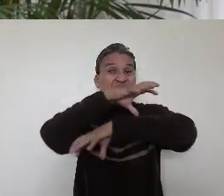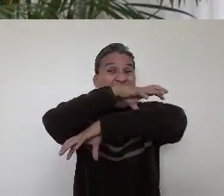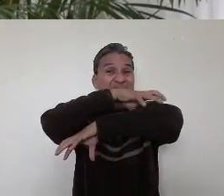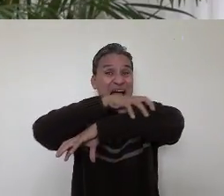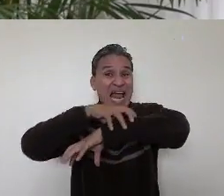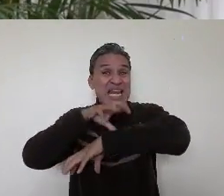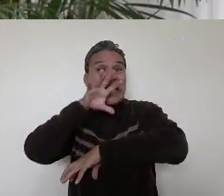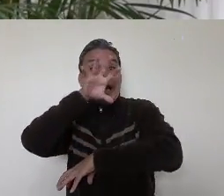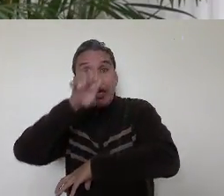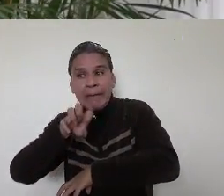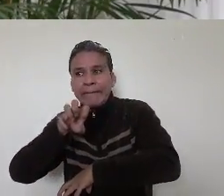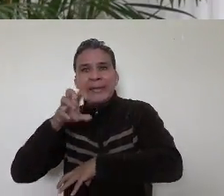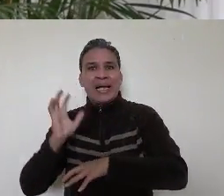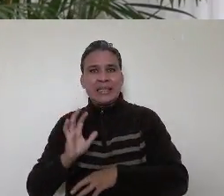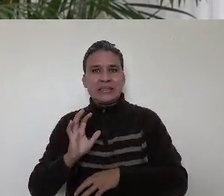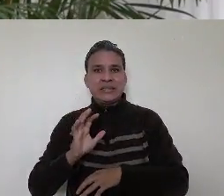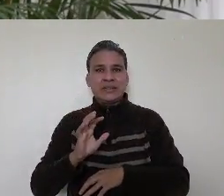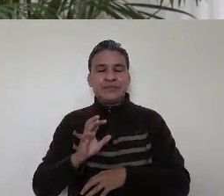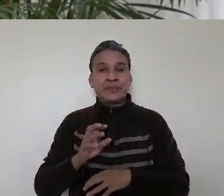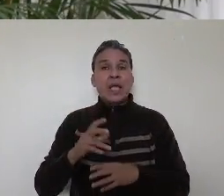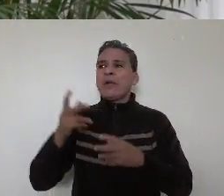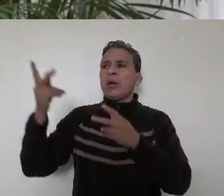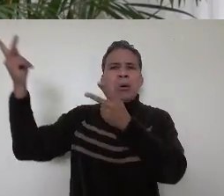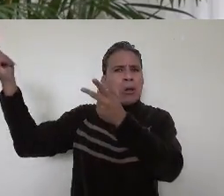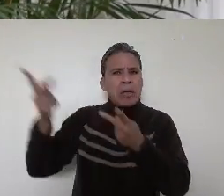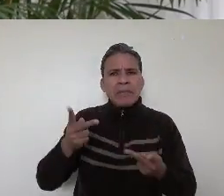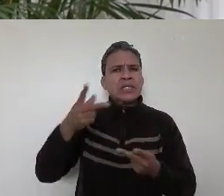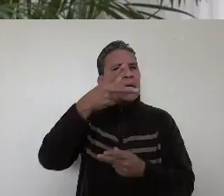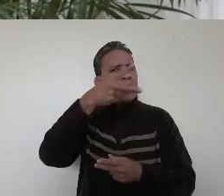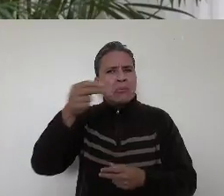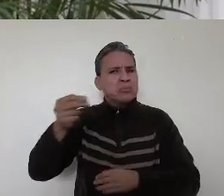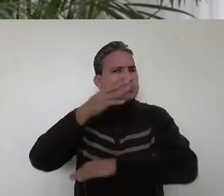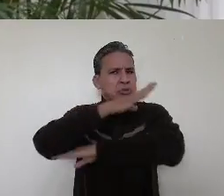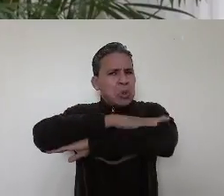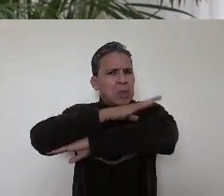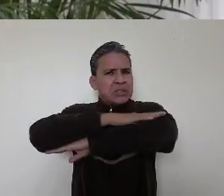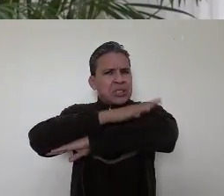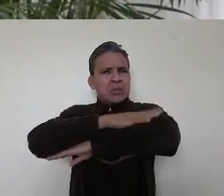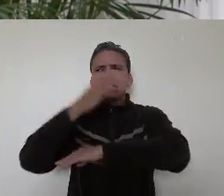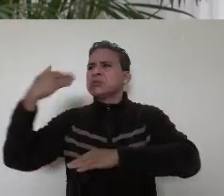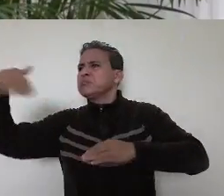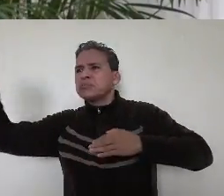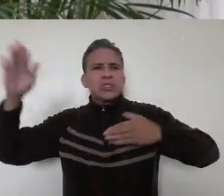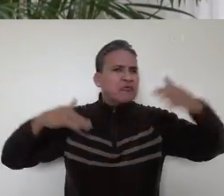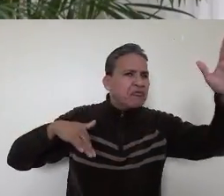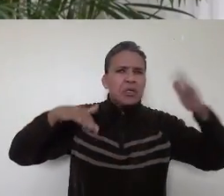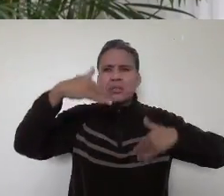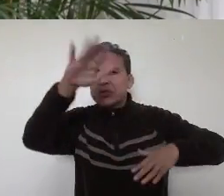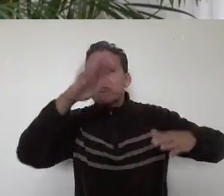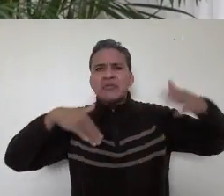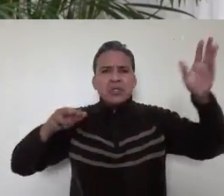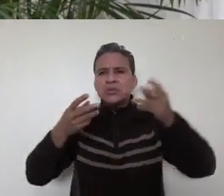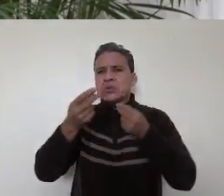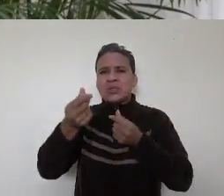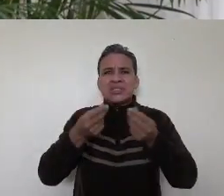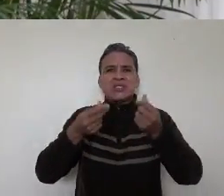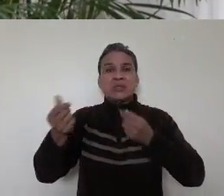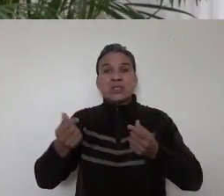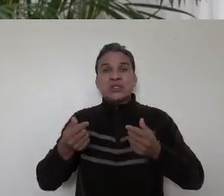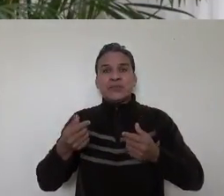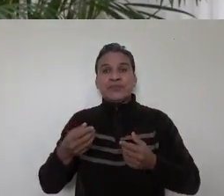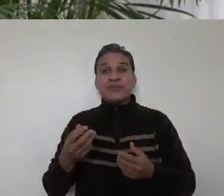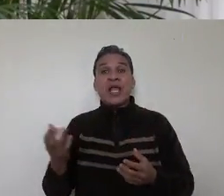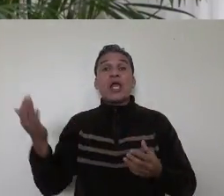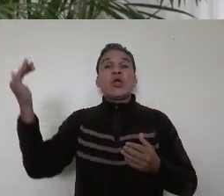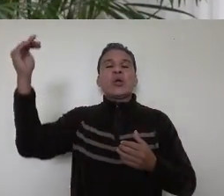boda. Pero los invitados no hicieron caso. Uno se fue a su campo, otro a su negocio, y los demás se les